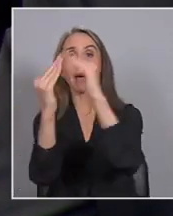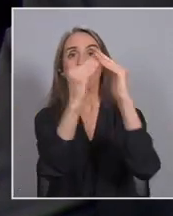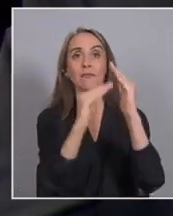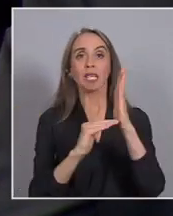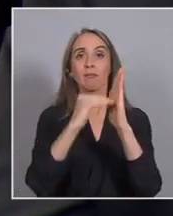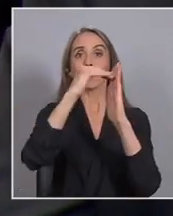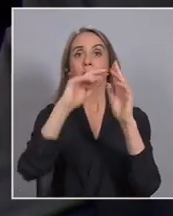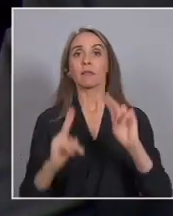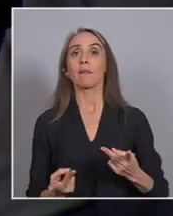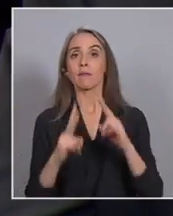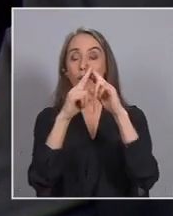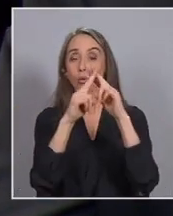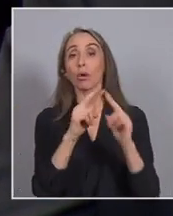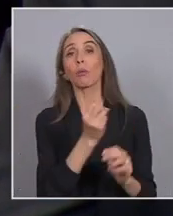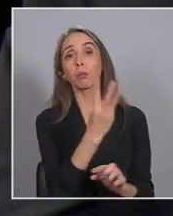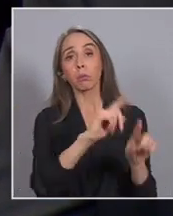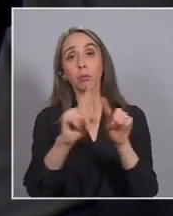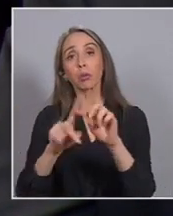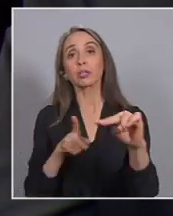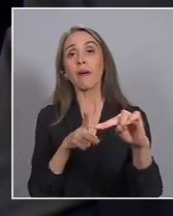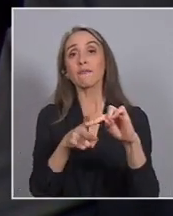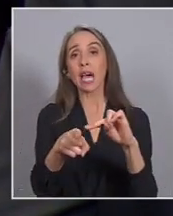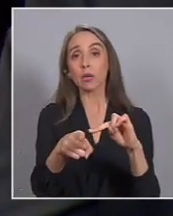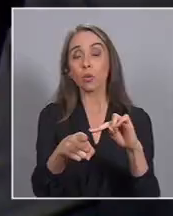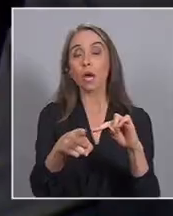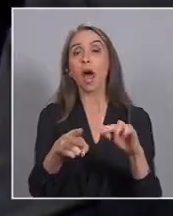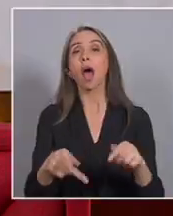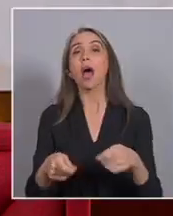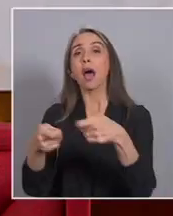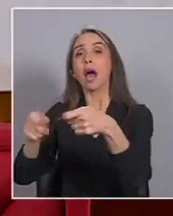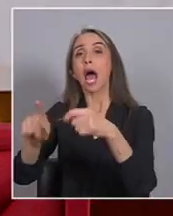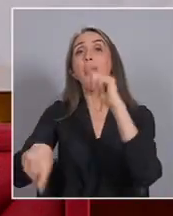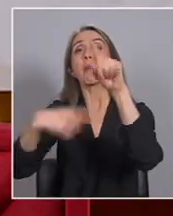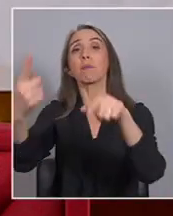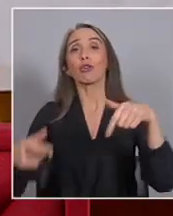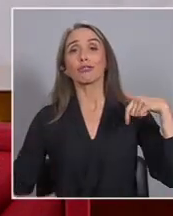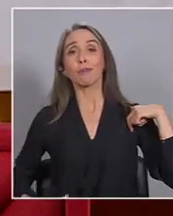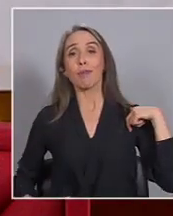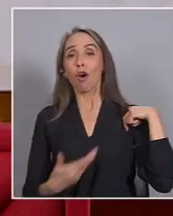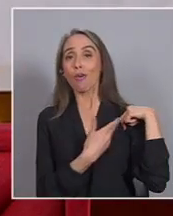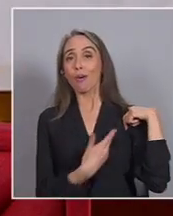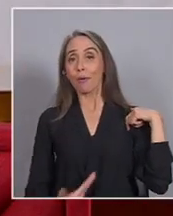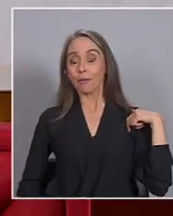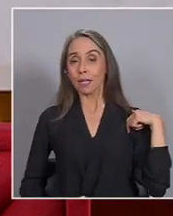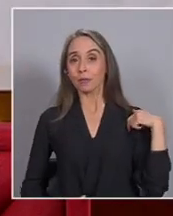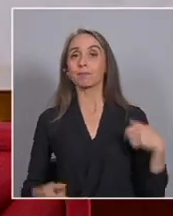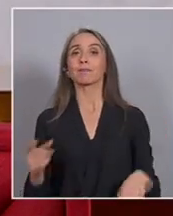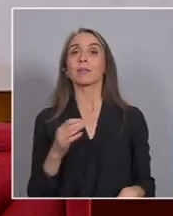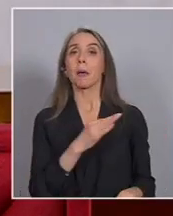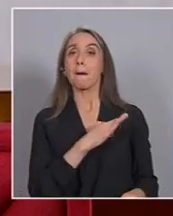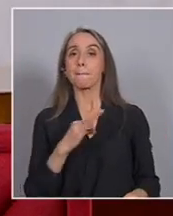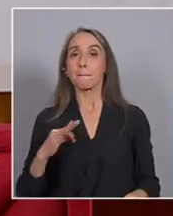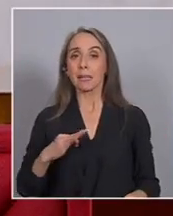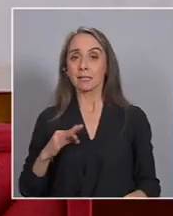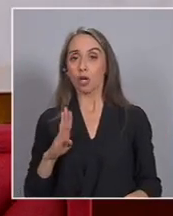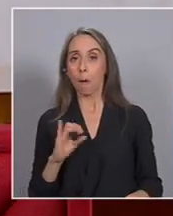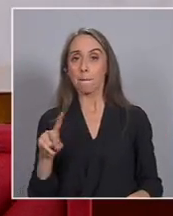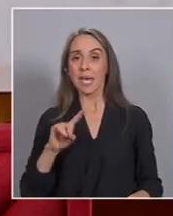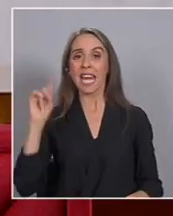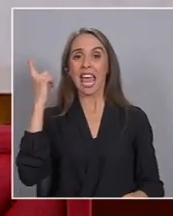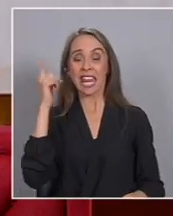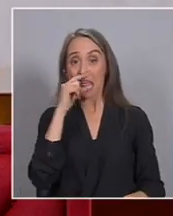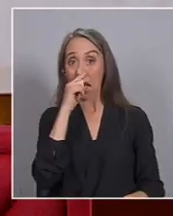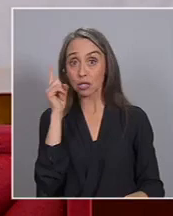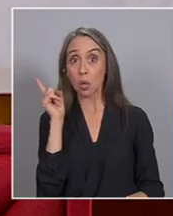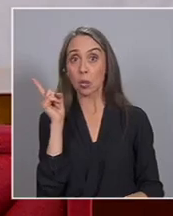seguramente le tocará varias de ellas inaugurar o entregar al próximo gobierno. Y el Ministerio de Bienes Nacionales ha